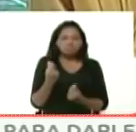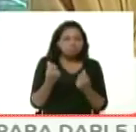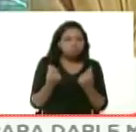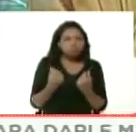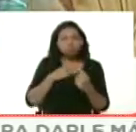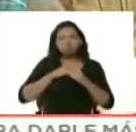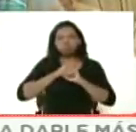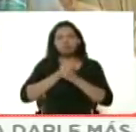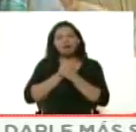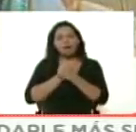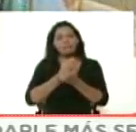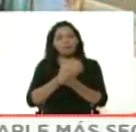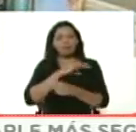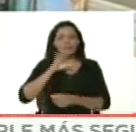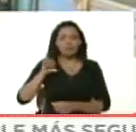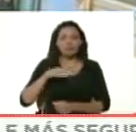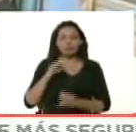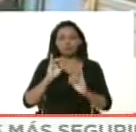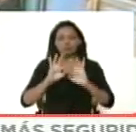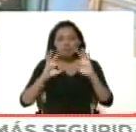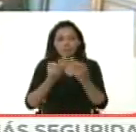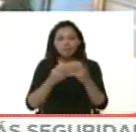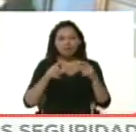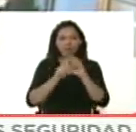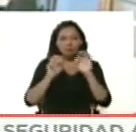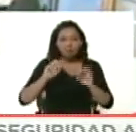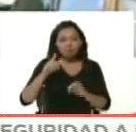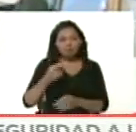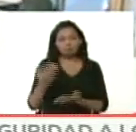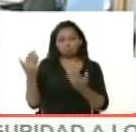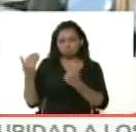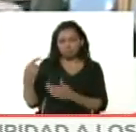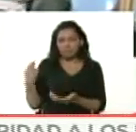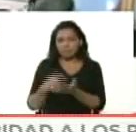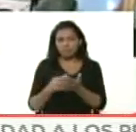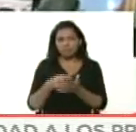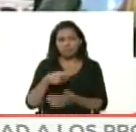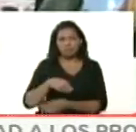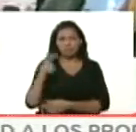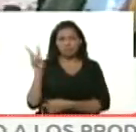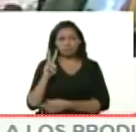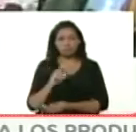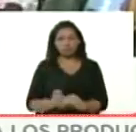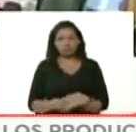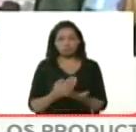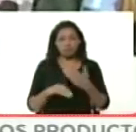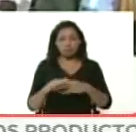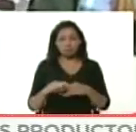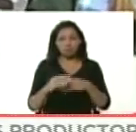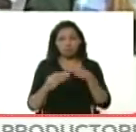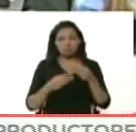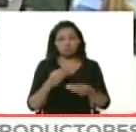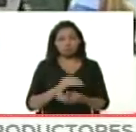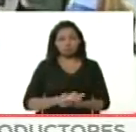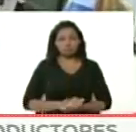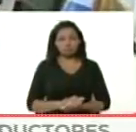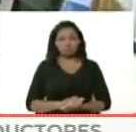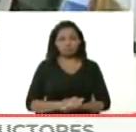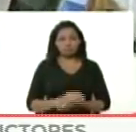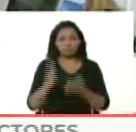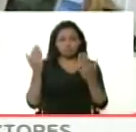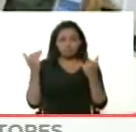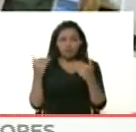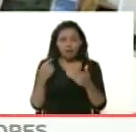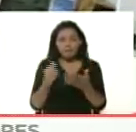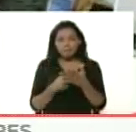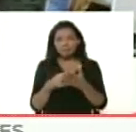su país, aman su familia, la tienen aquí. Vengan a invertir en Venezuela, muchachos, Grandes Ligas. Vengan a invertir